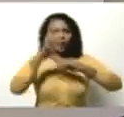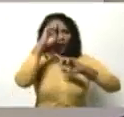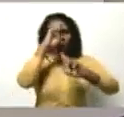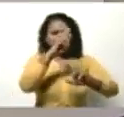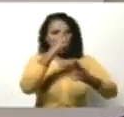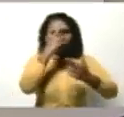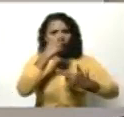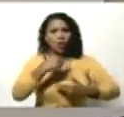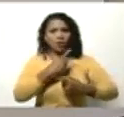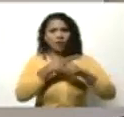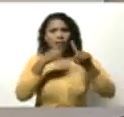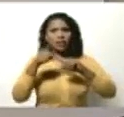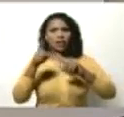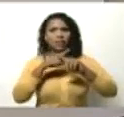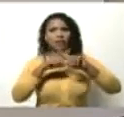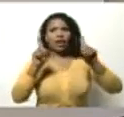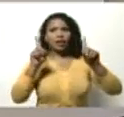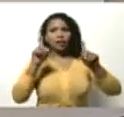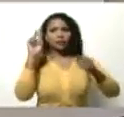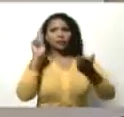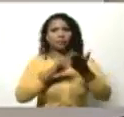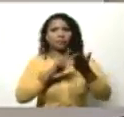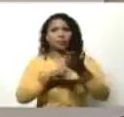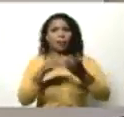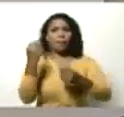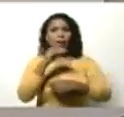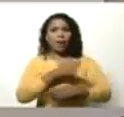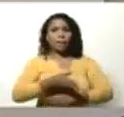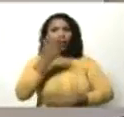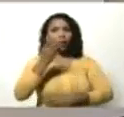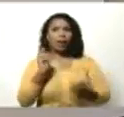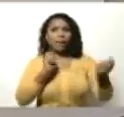respeto, con diferencia, con diversidad, ciertamente, pero lo más importante es que